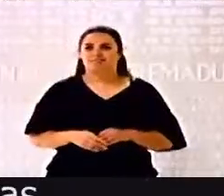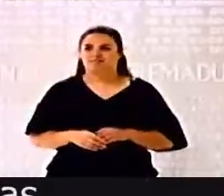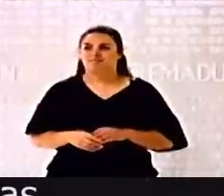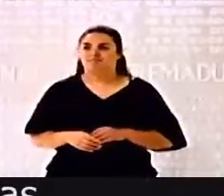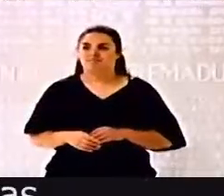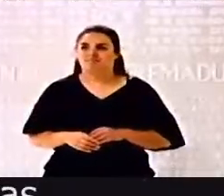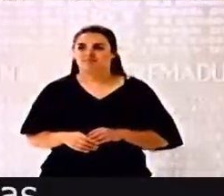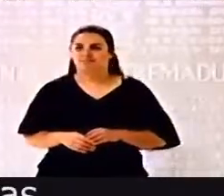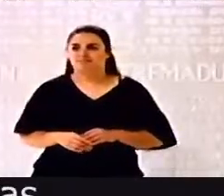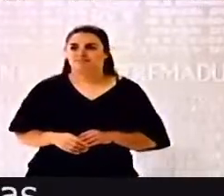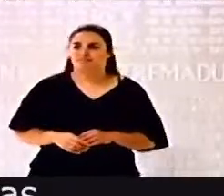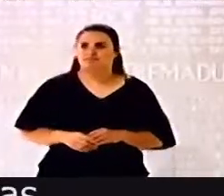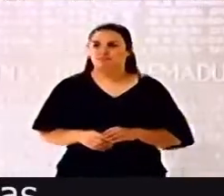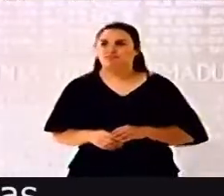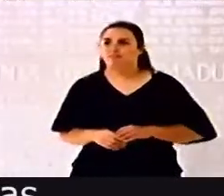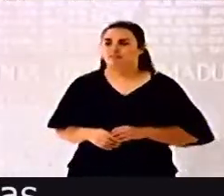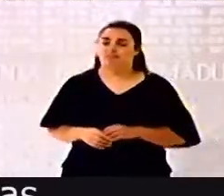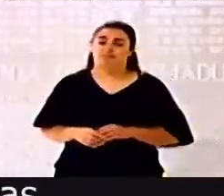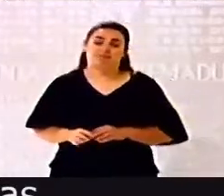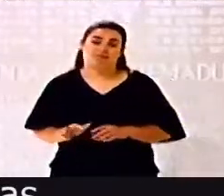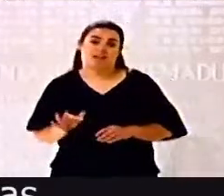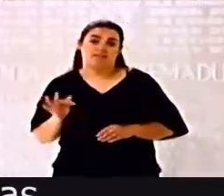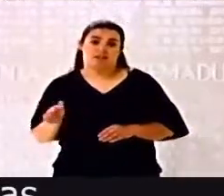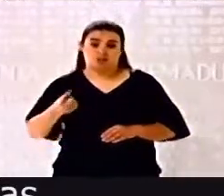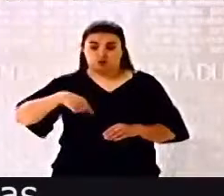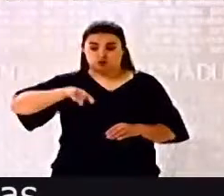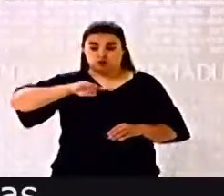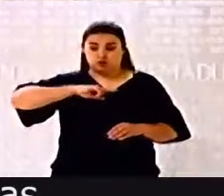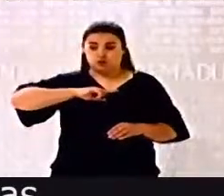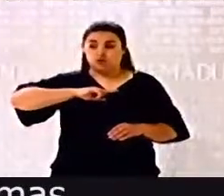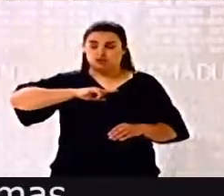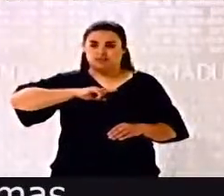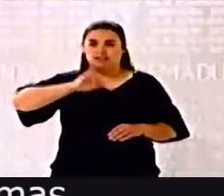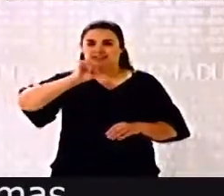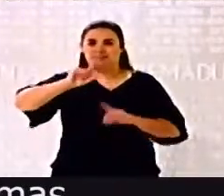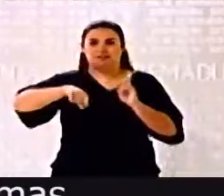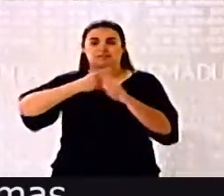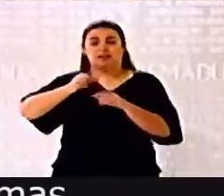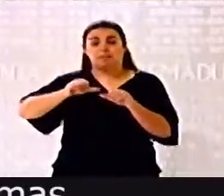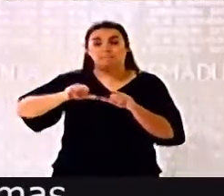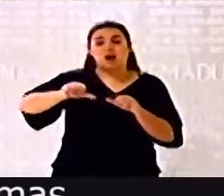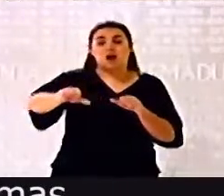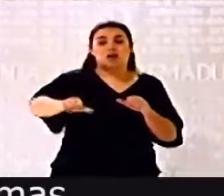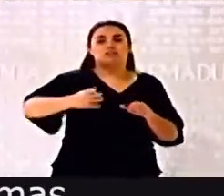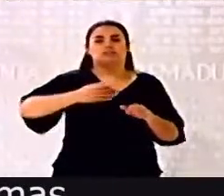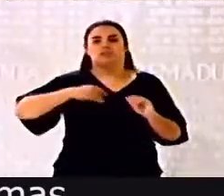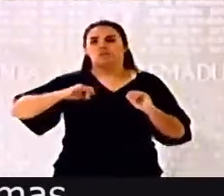lo más importante, ¿no? De hecho, nosotros a partir de la semana que viene empezaremos